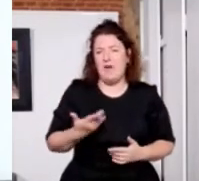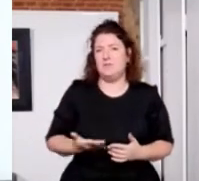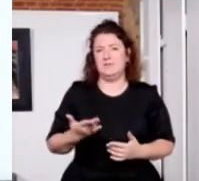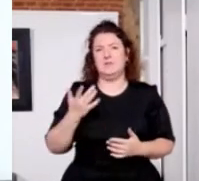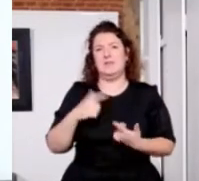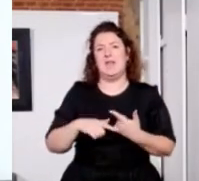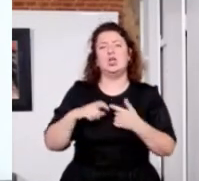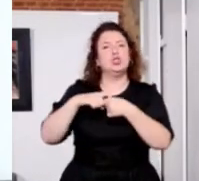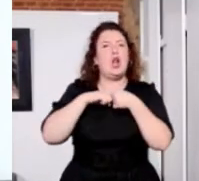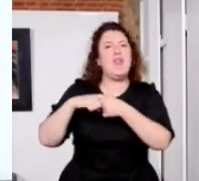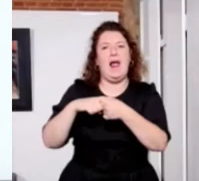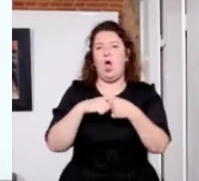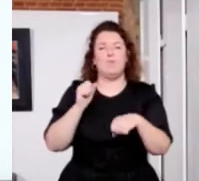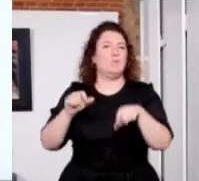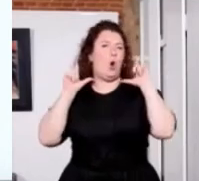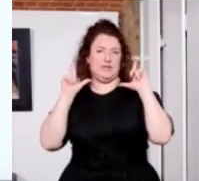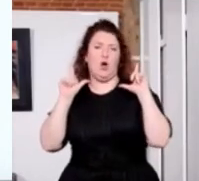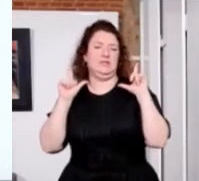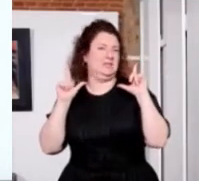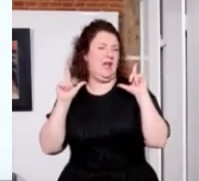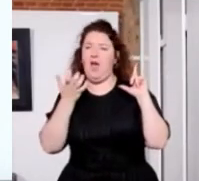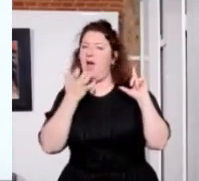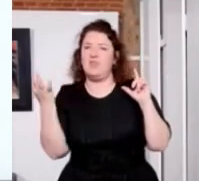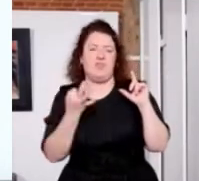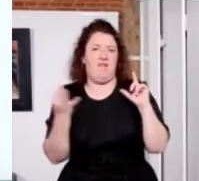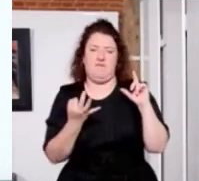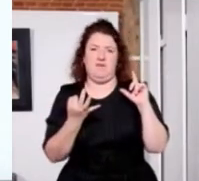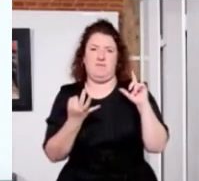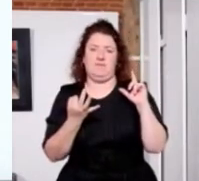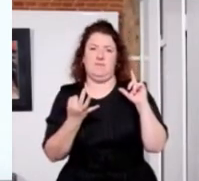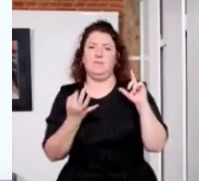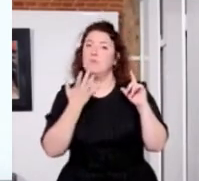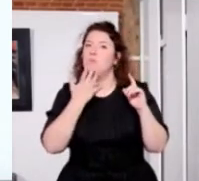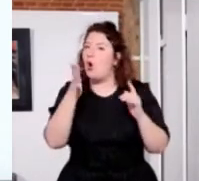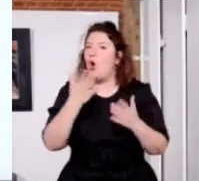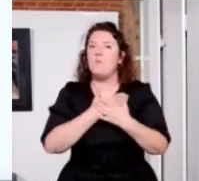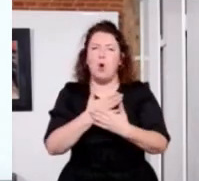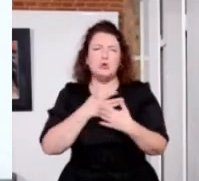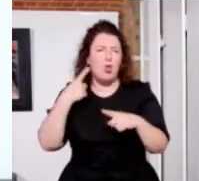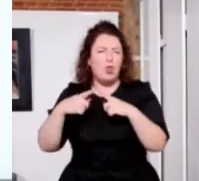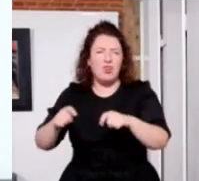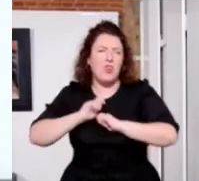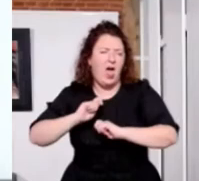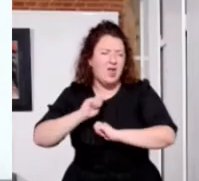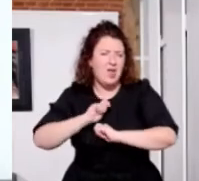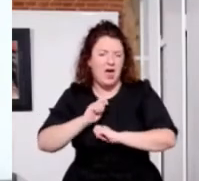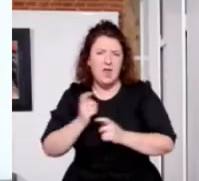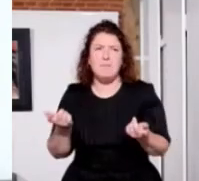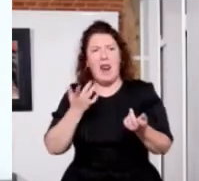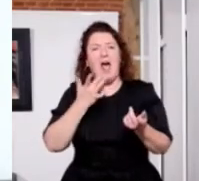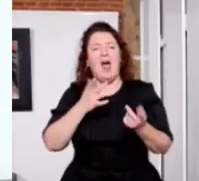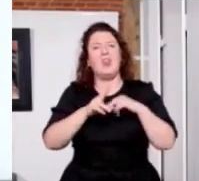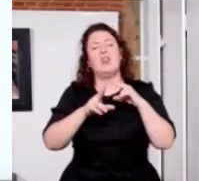la solidaridad en nuestra sociedad civil, resultando clave el voluntariado por todo lo que aporta a la consecución de una